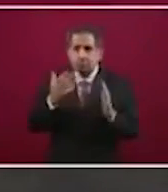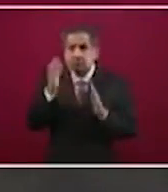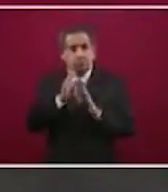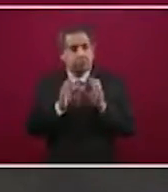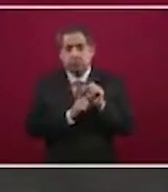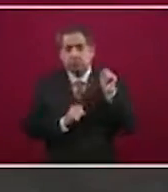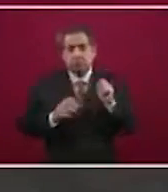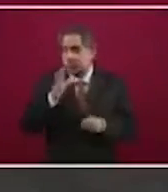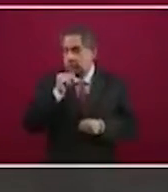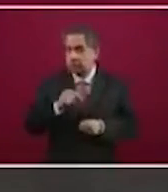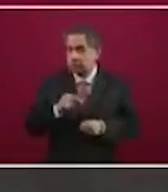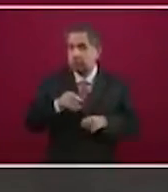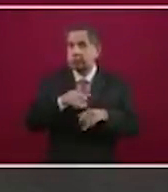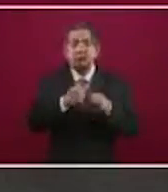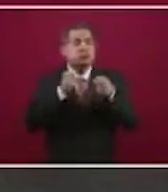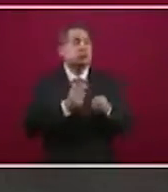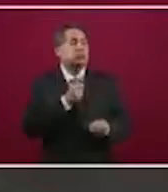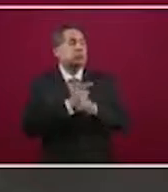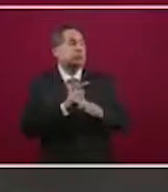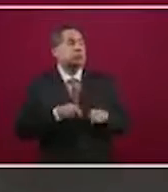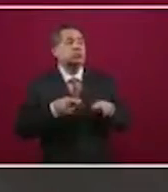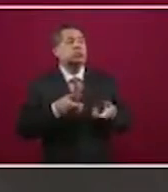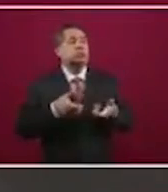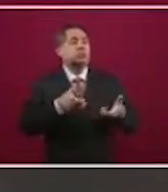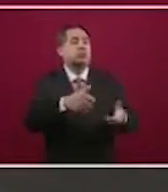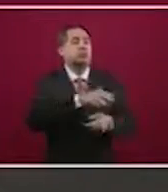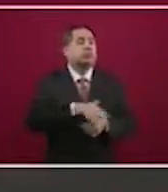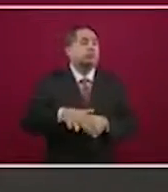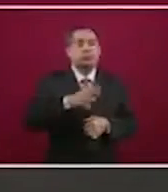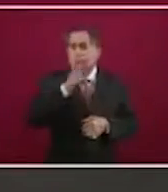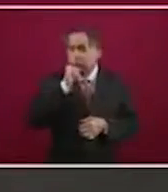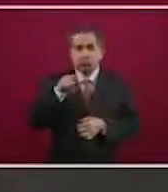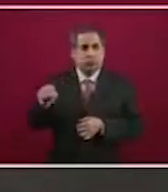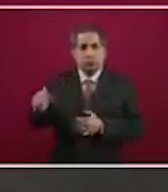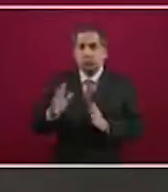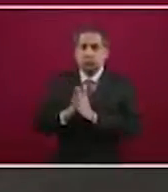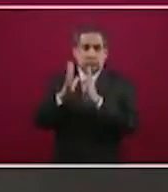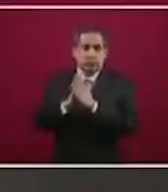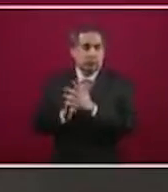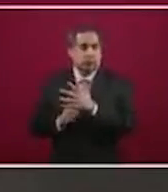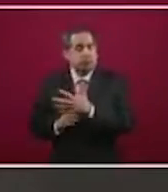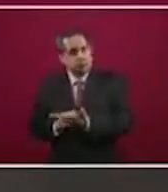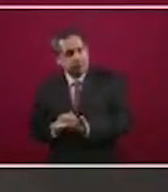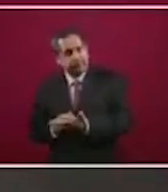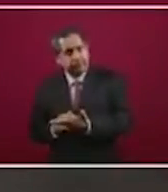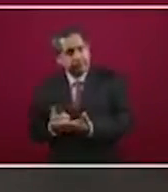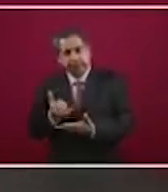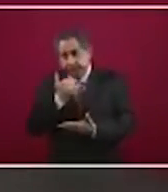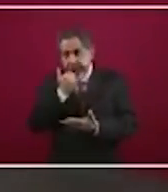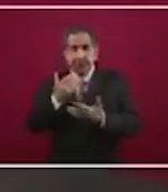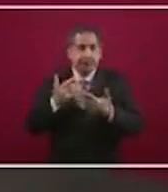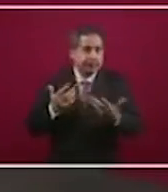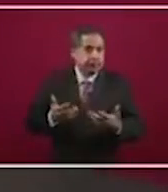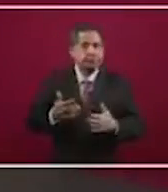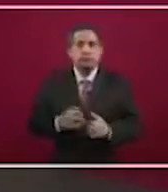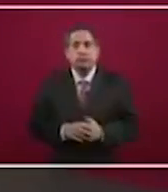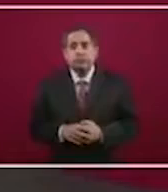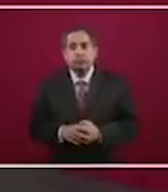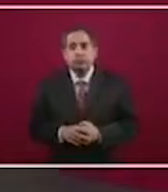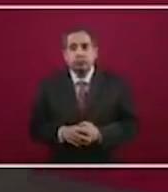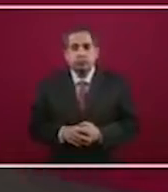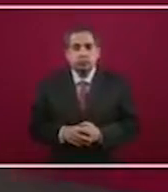son autónomos independientes y ahora el juez decidirá sobre si declara formalmente presa a rosario robles